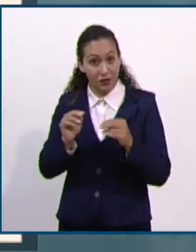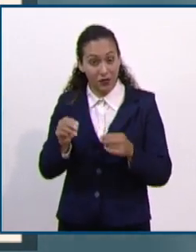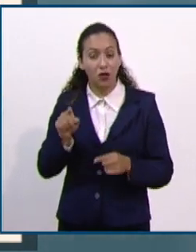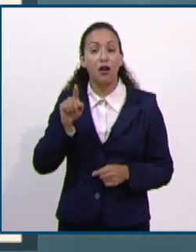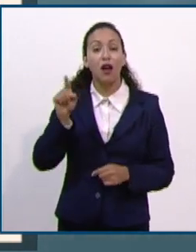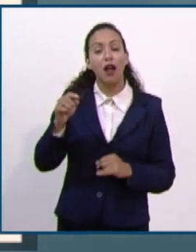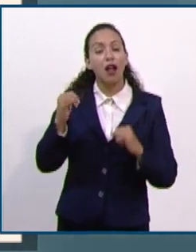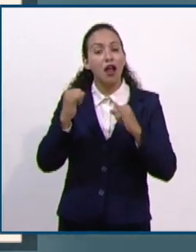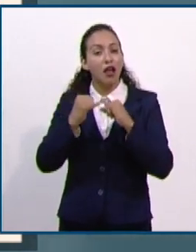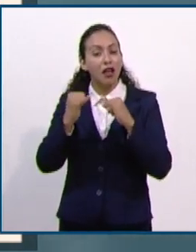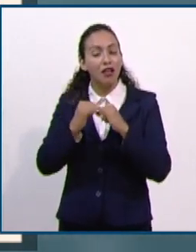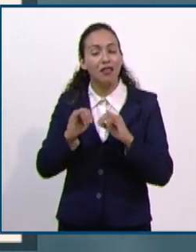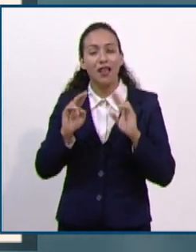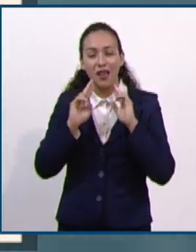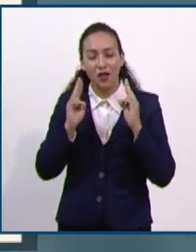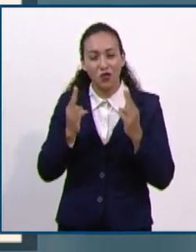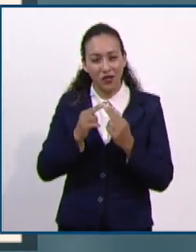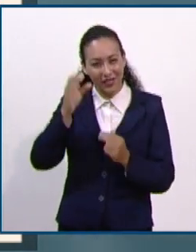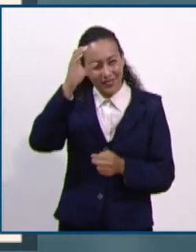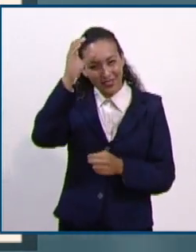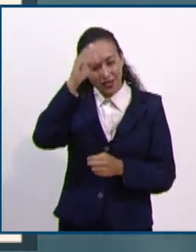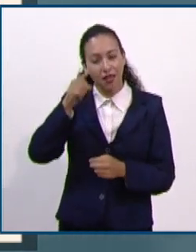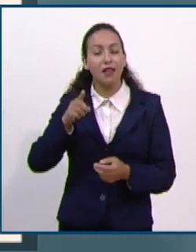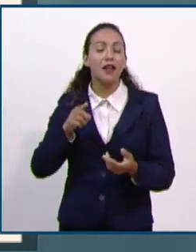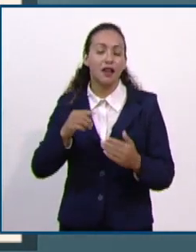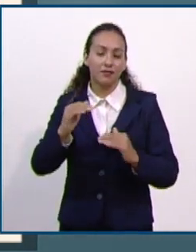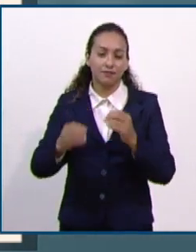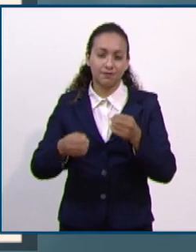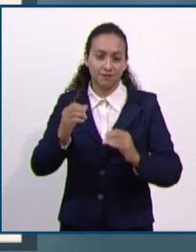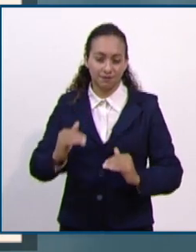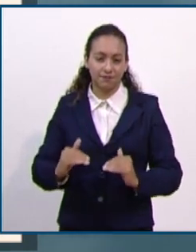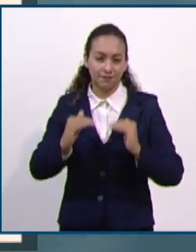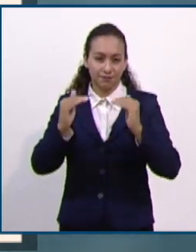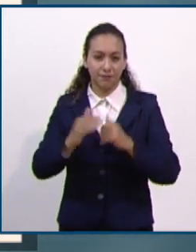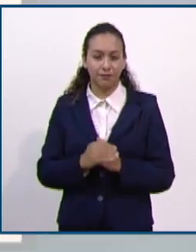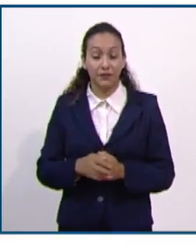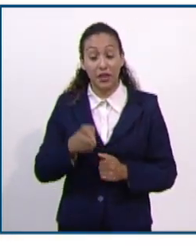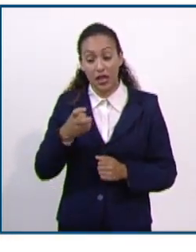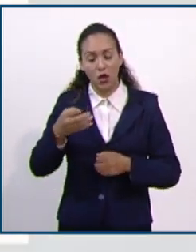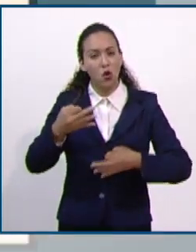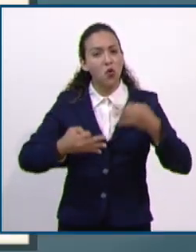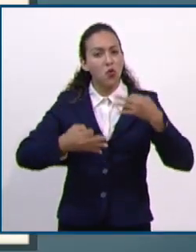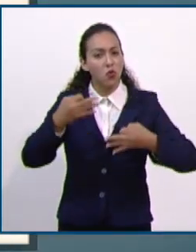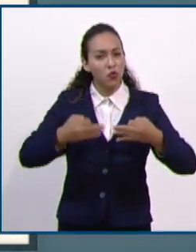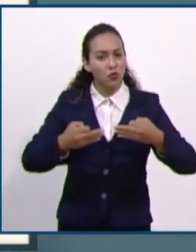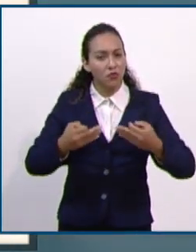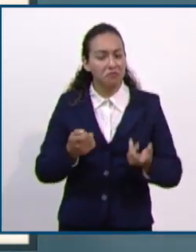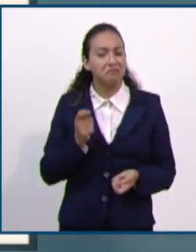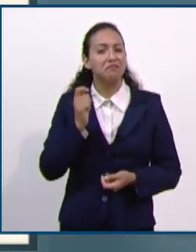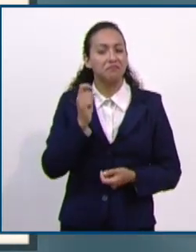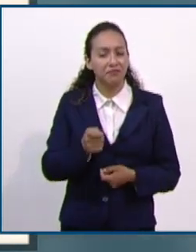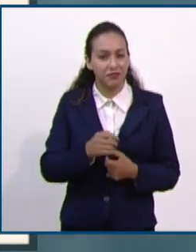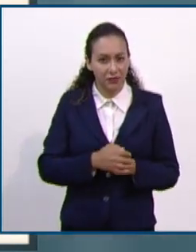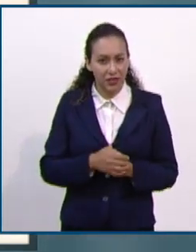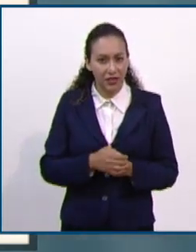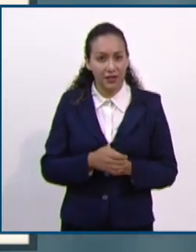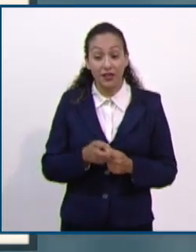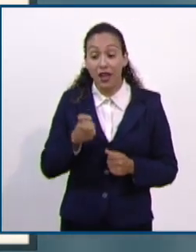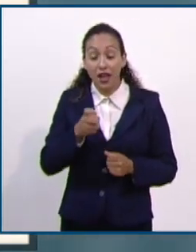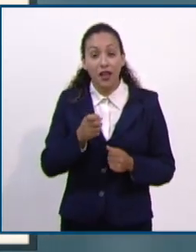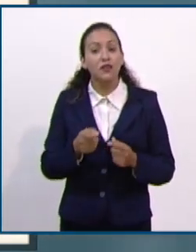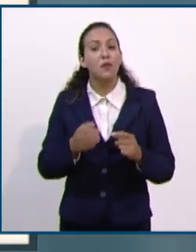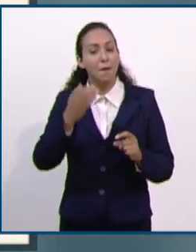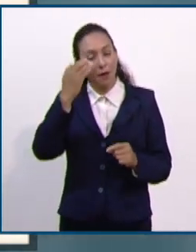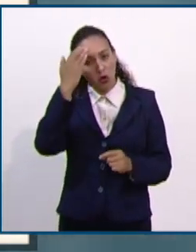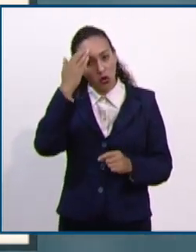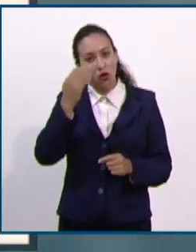Conocimiento Científico y Derechos Humanos de la Suprema Corte. Estos juicios son uniinstanciales porque son conocidos en